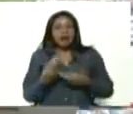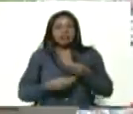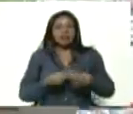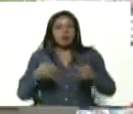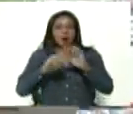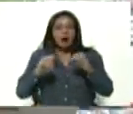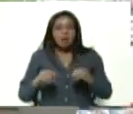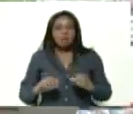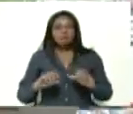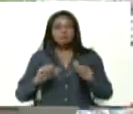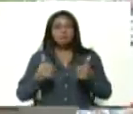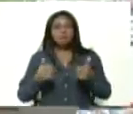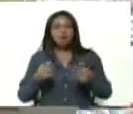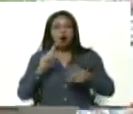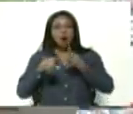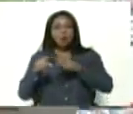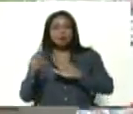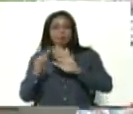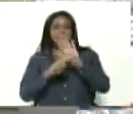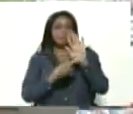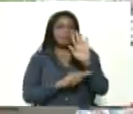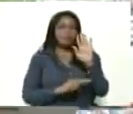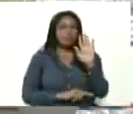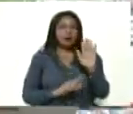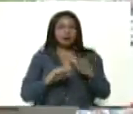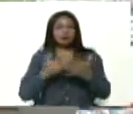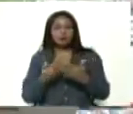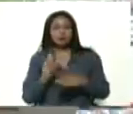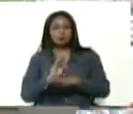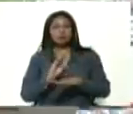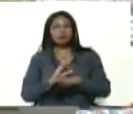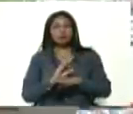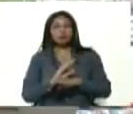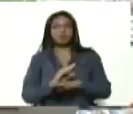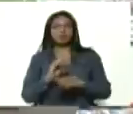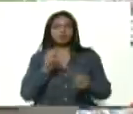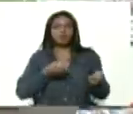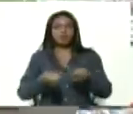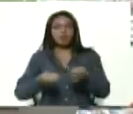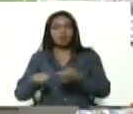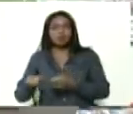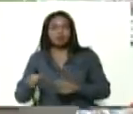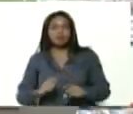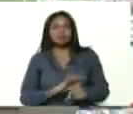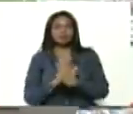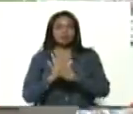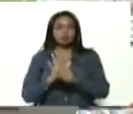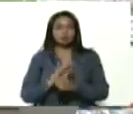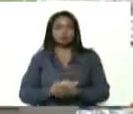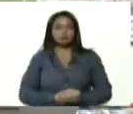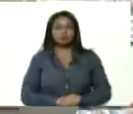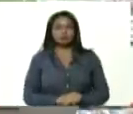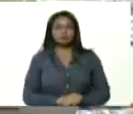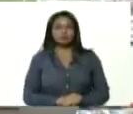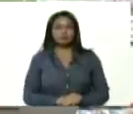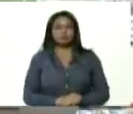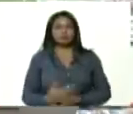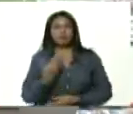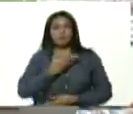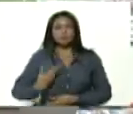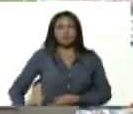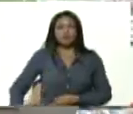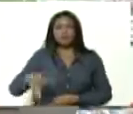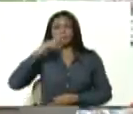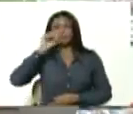el levantamiento de algunas medidas de protección y control del COVID-19. El presidente Nicolás